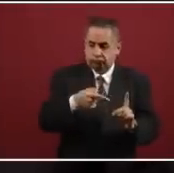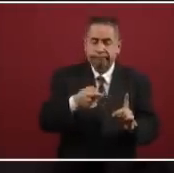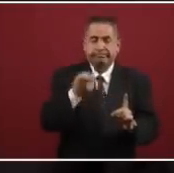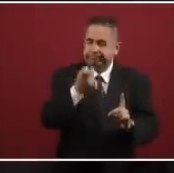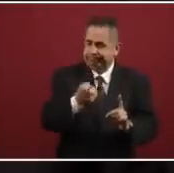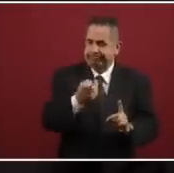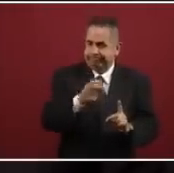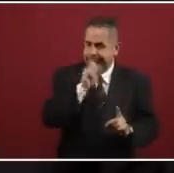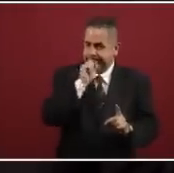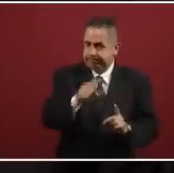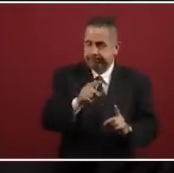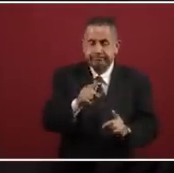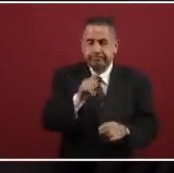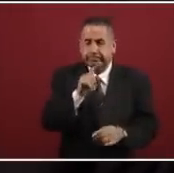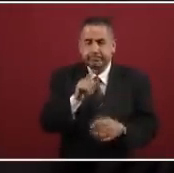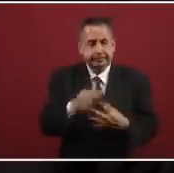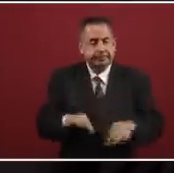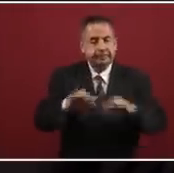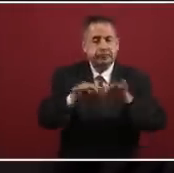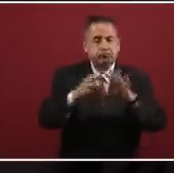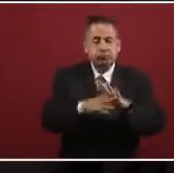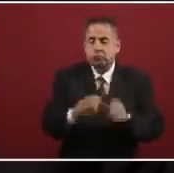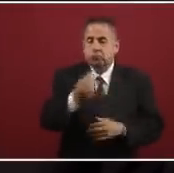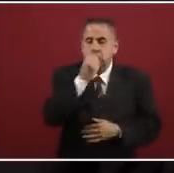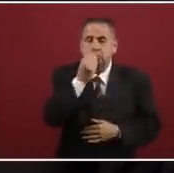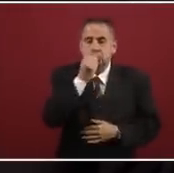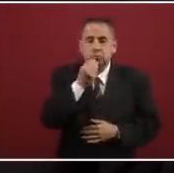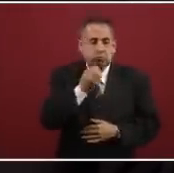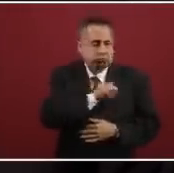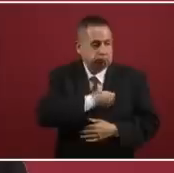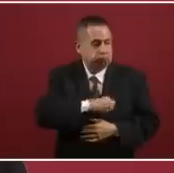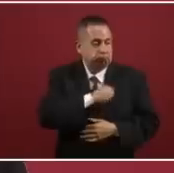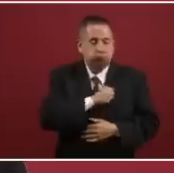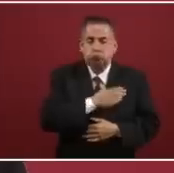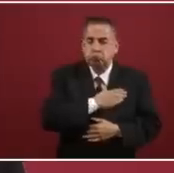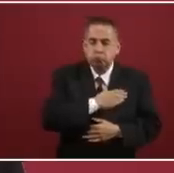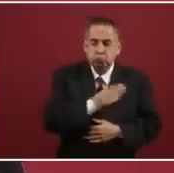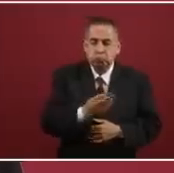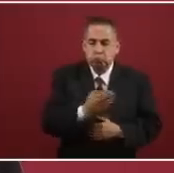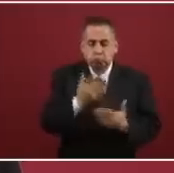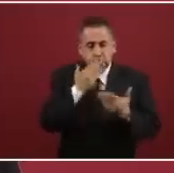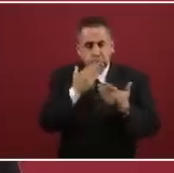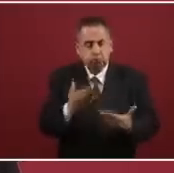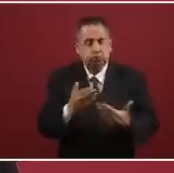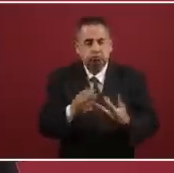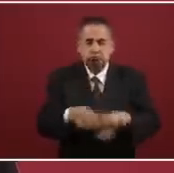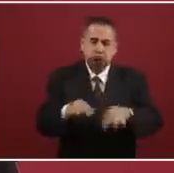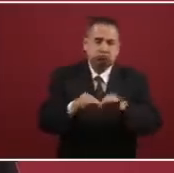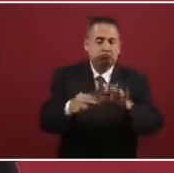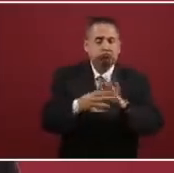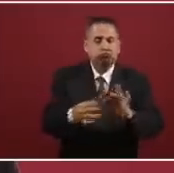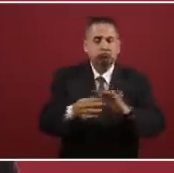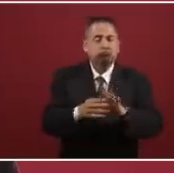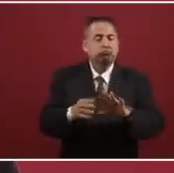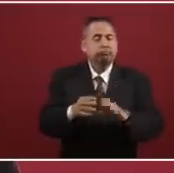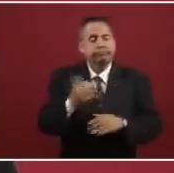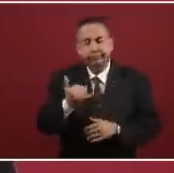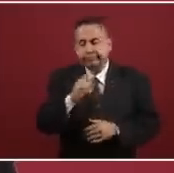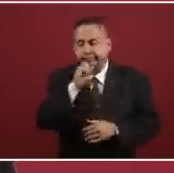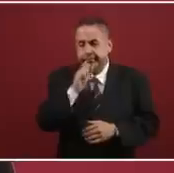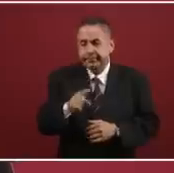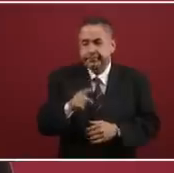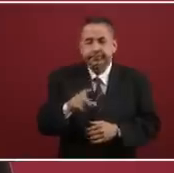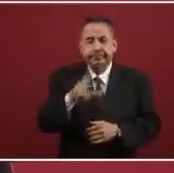también de la nutrición, el comer de manera sana y